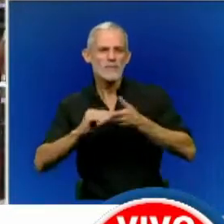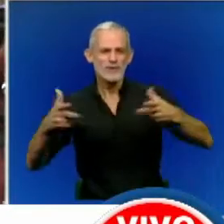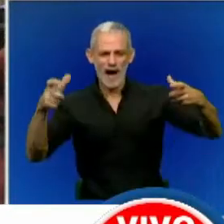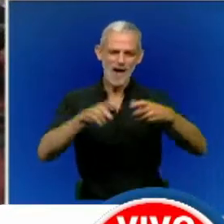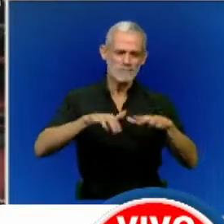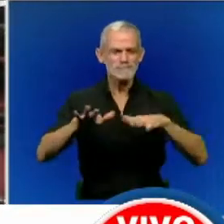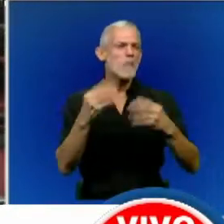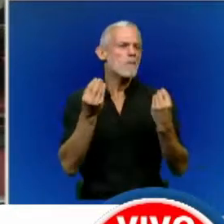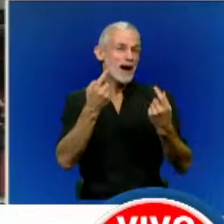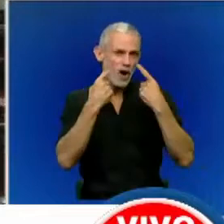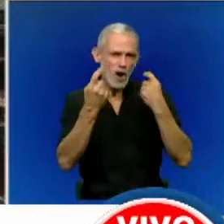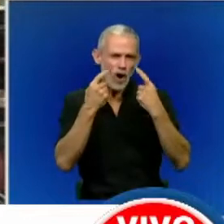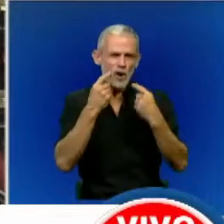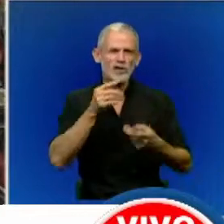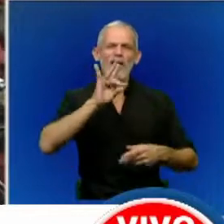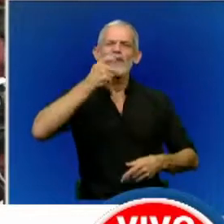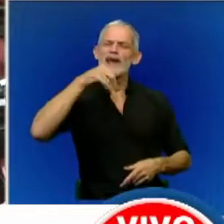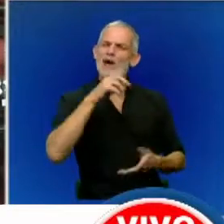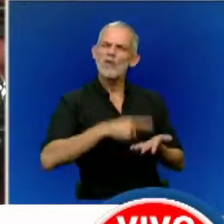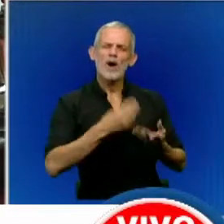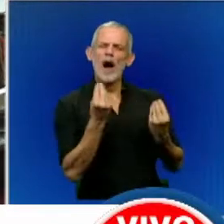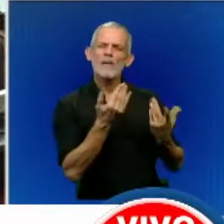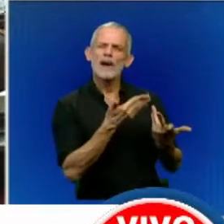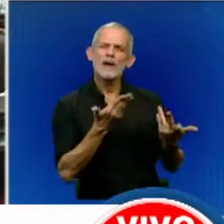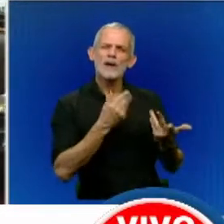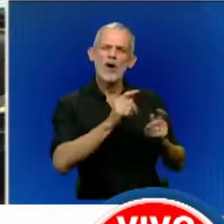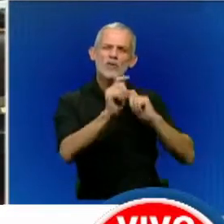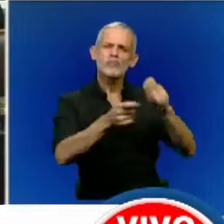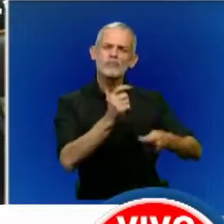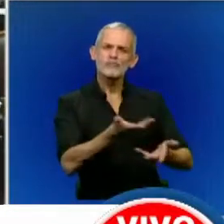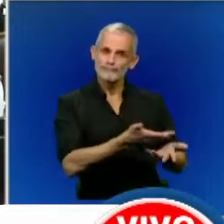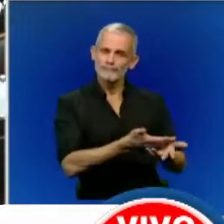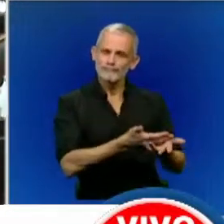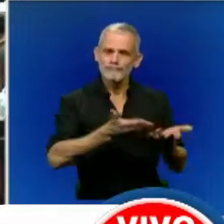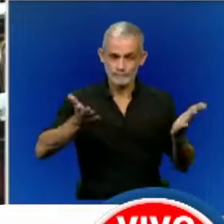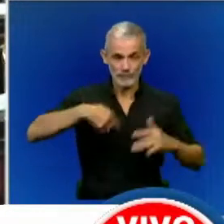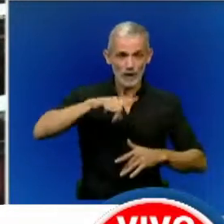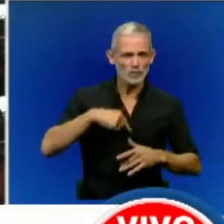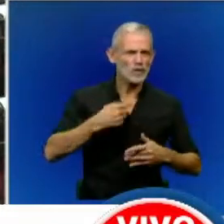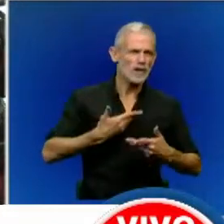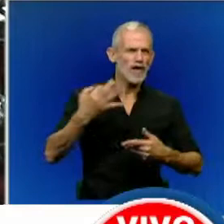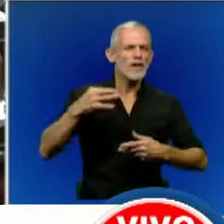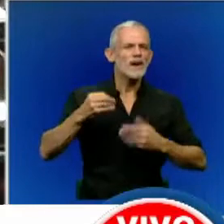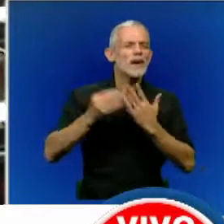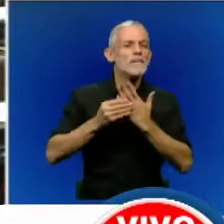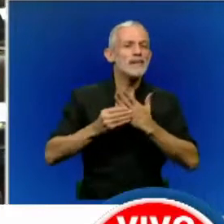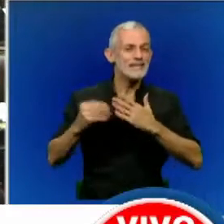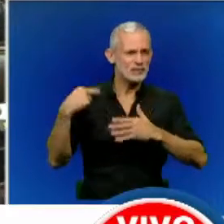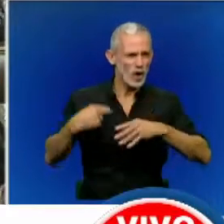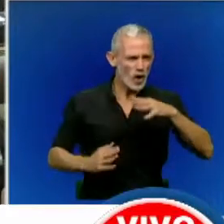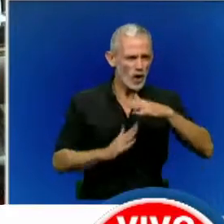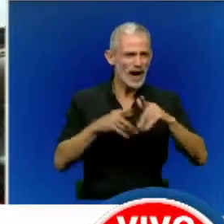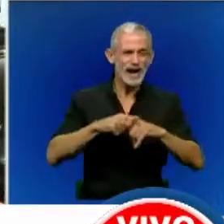función fiscalizar los decretos de necesidad y urgencia, los decretos delegados, y debemos lograr que el jefe de gabinete cumpla con su